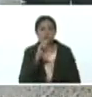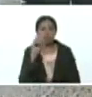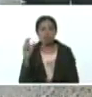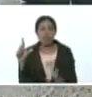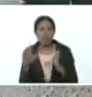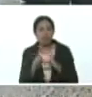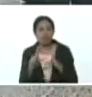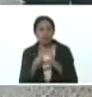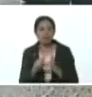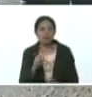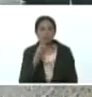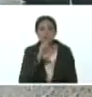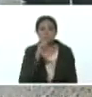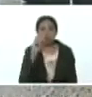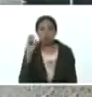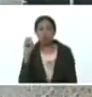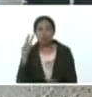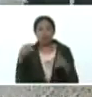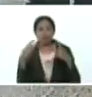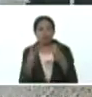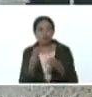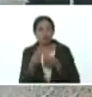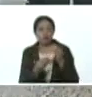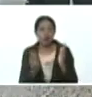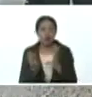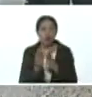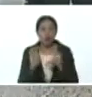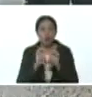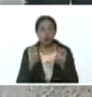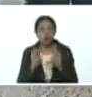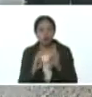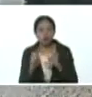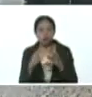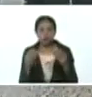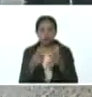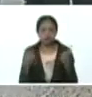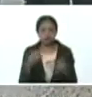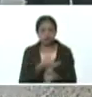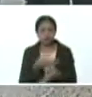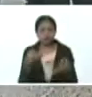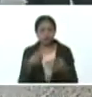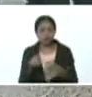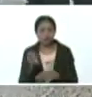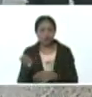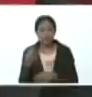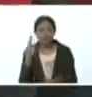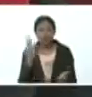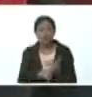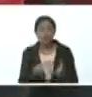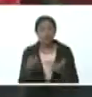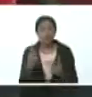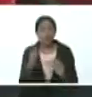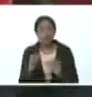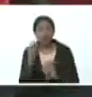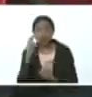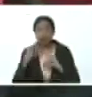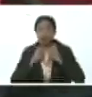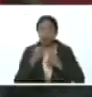O sea, 200 nuevas unidades educativas a todo dar en el país. Aprobé el dinero, ahí está el dinero,